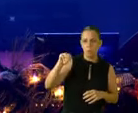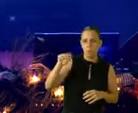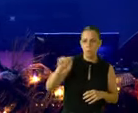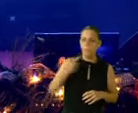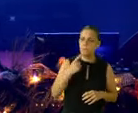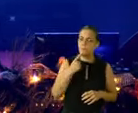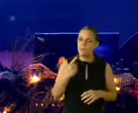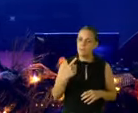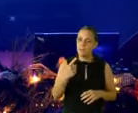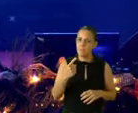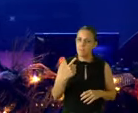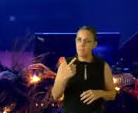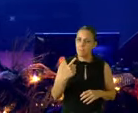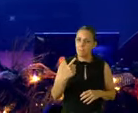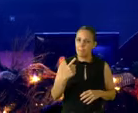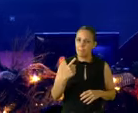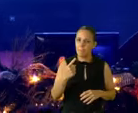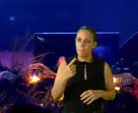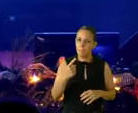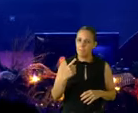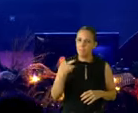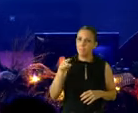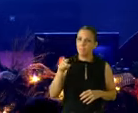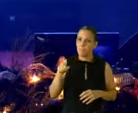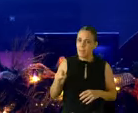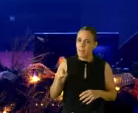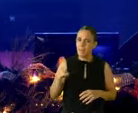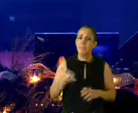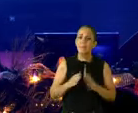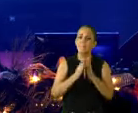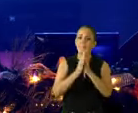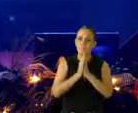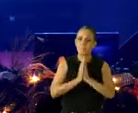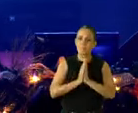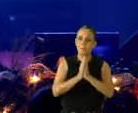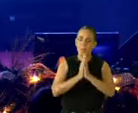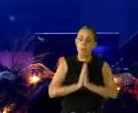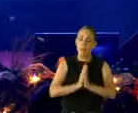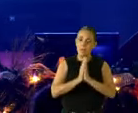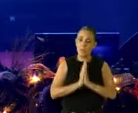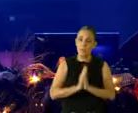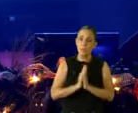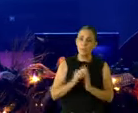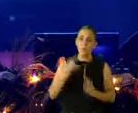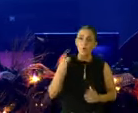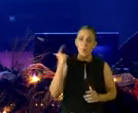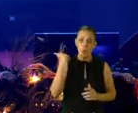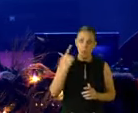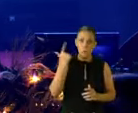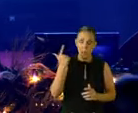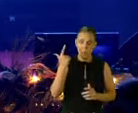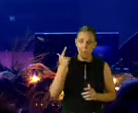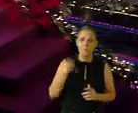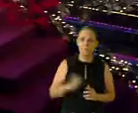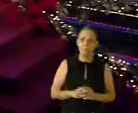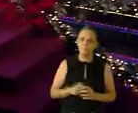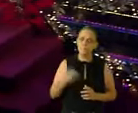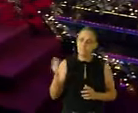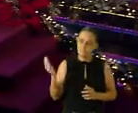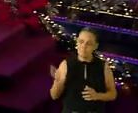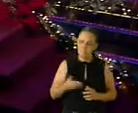aquí que es una contestación de la oración de los lunes. Alguien que aplauda al Señor. Qué